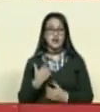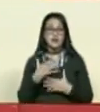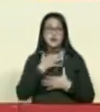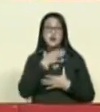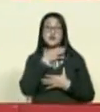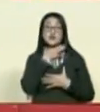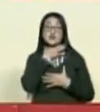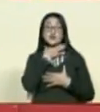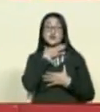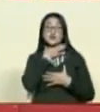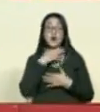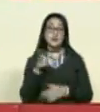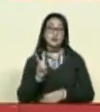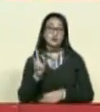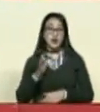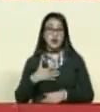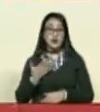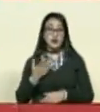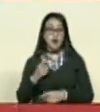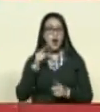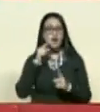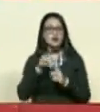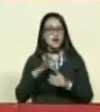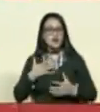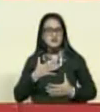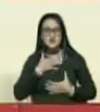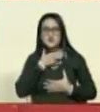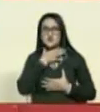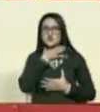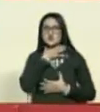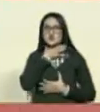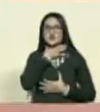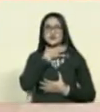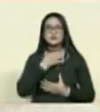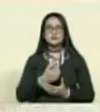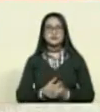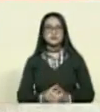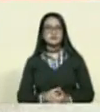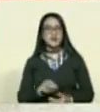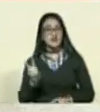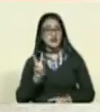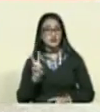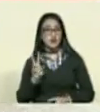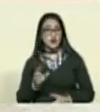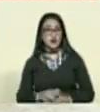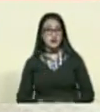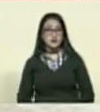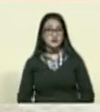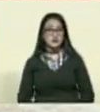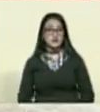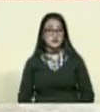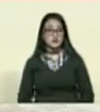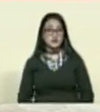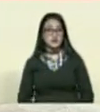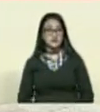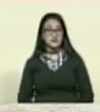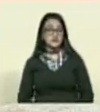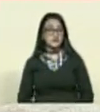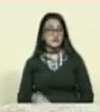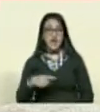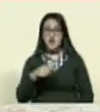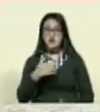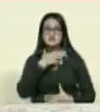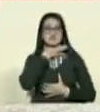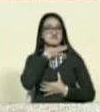asfixiarnos. Él dice, él lo dijo así, el objetivo es asfixiar a Venezuela. Ni nos han